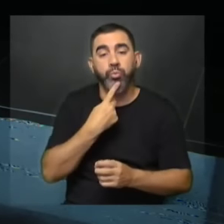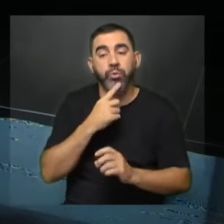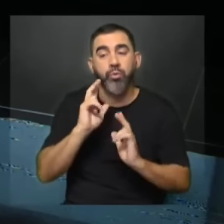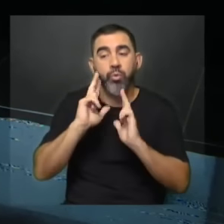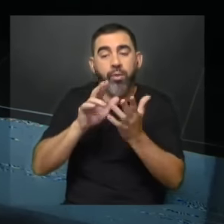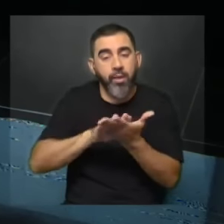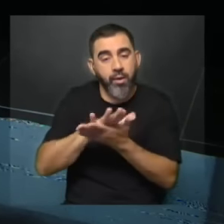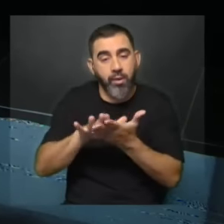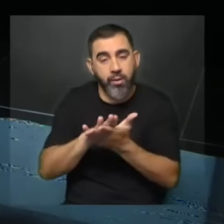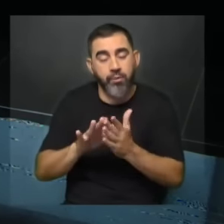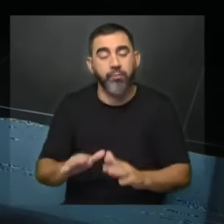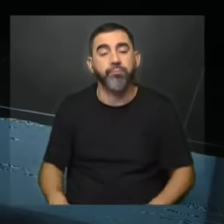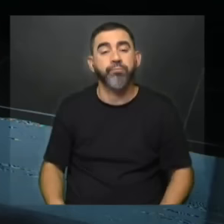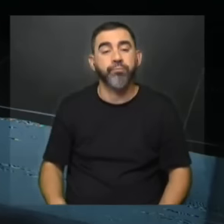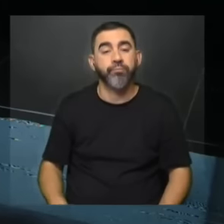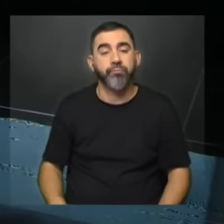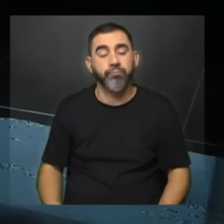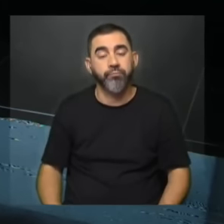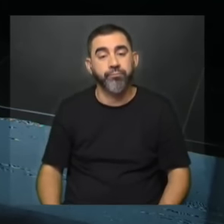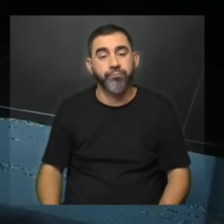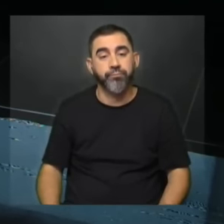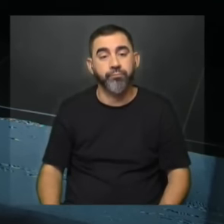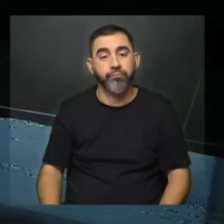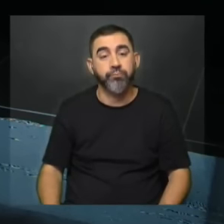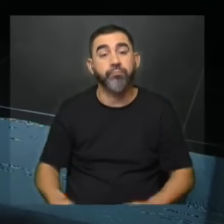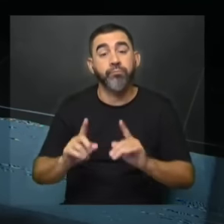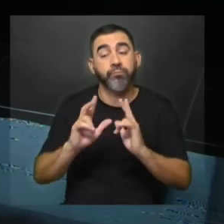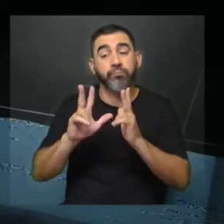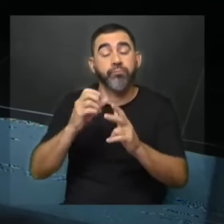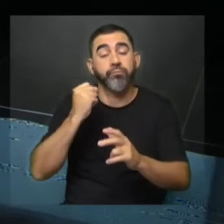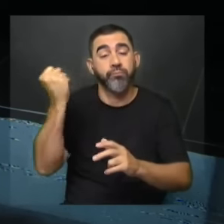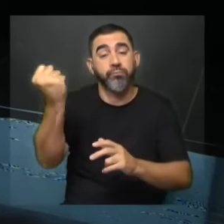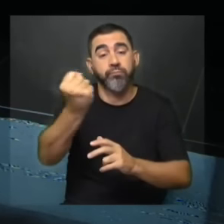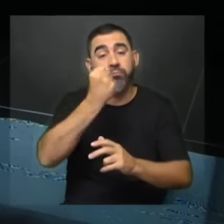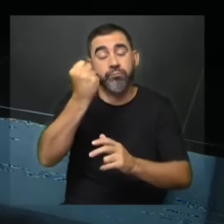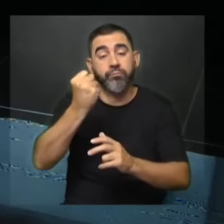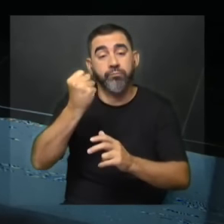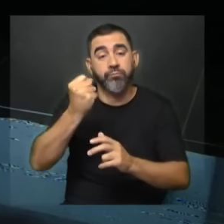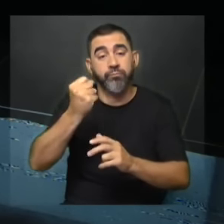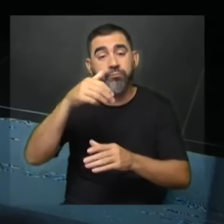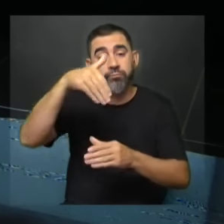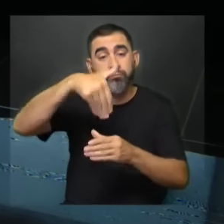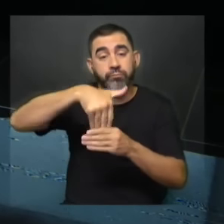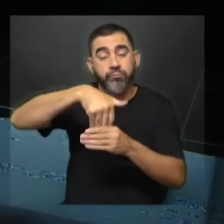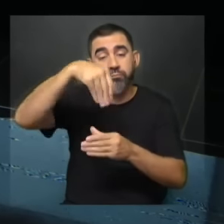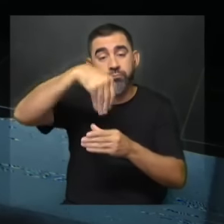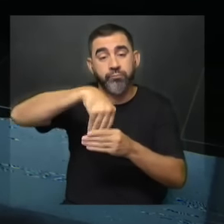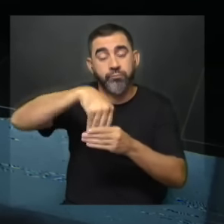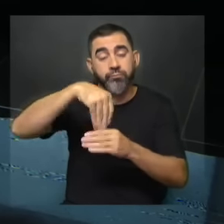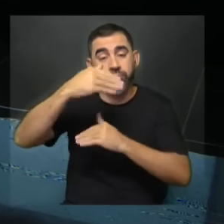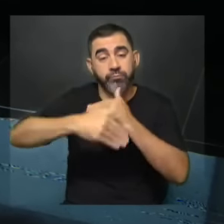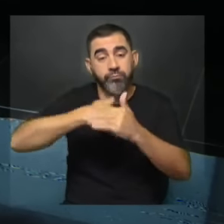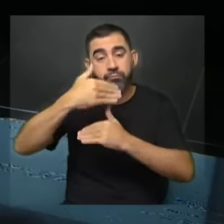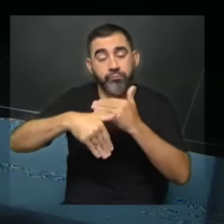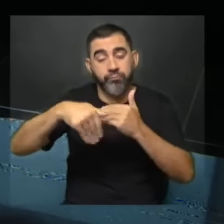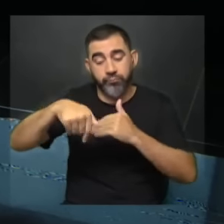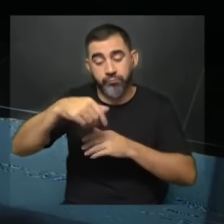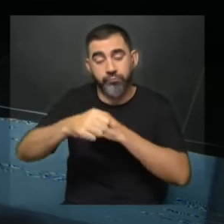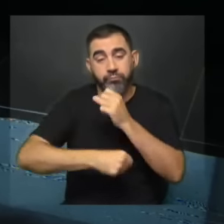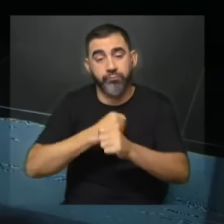emitan sus dictámenes además Pereira resaltó la importancia de las elecciones internas en el proceso electoral de